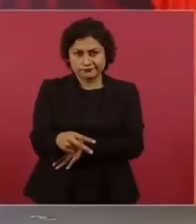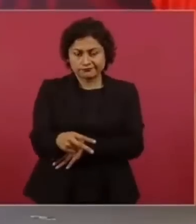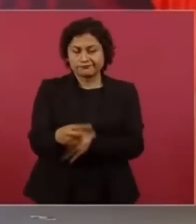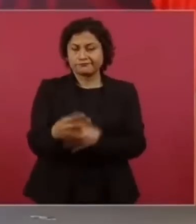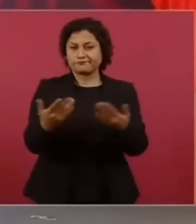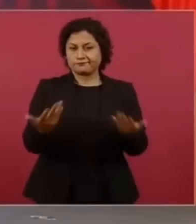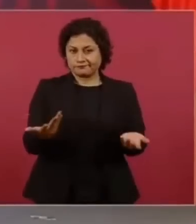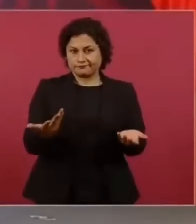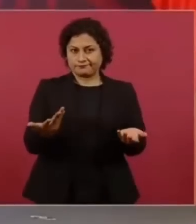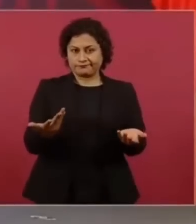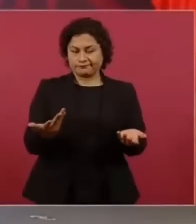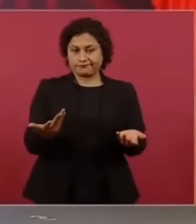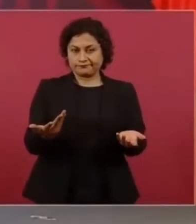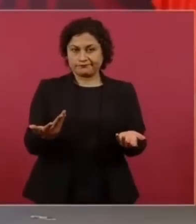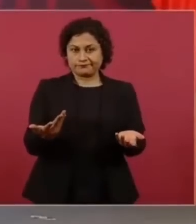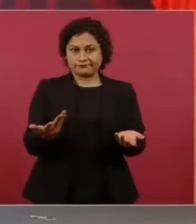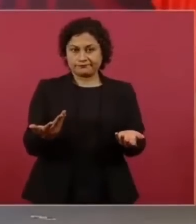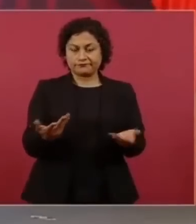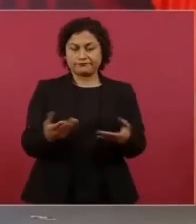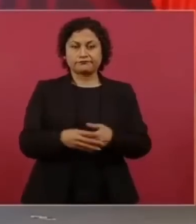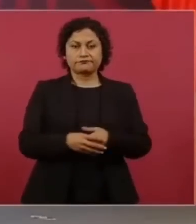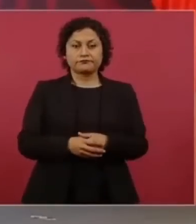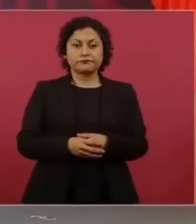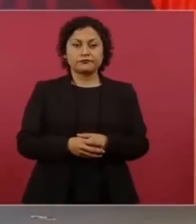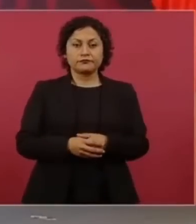Entonces, ¿cuánto queda?